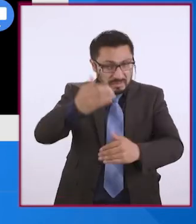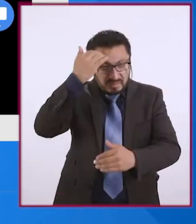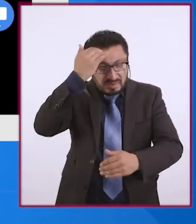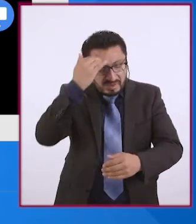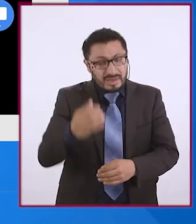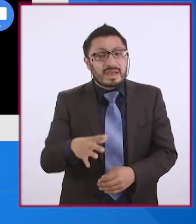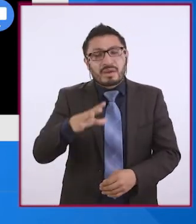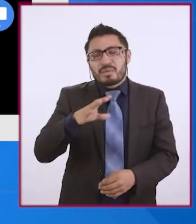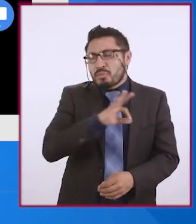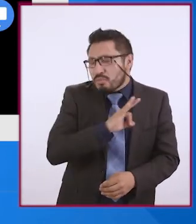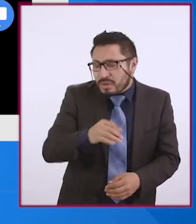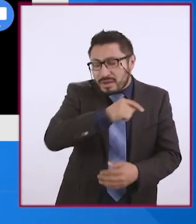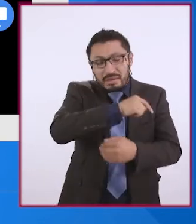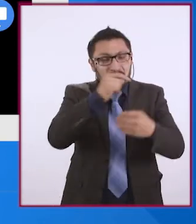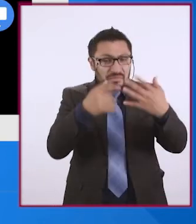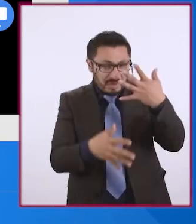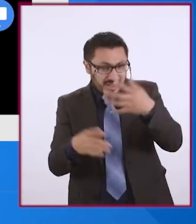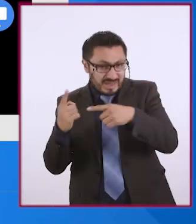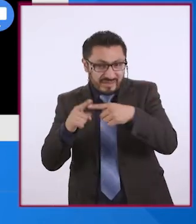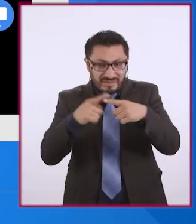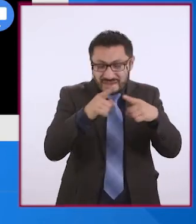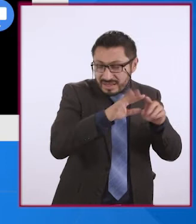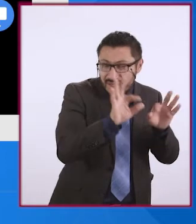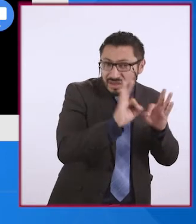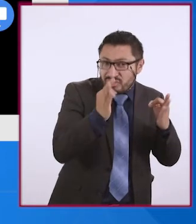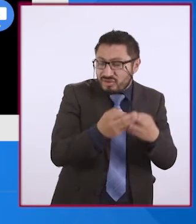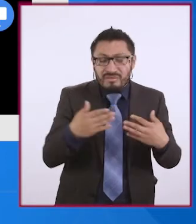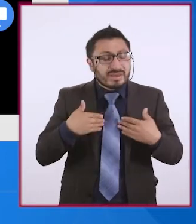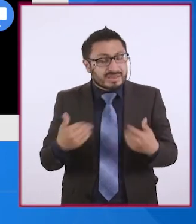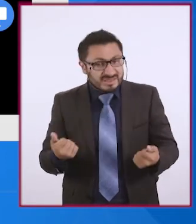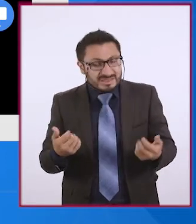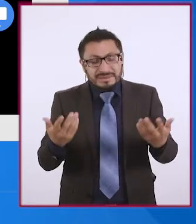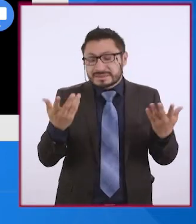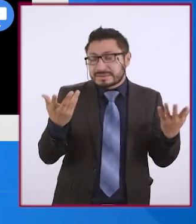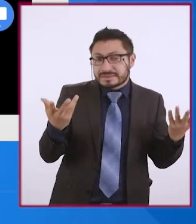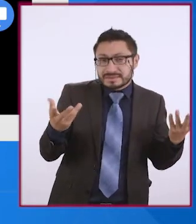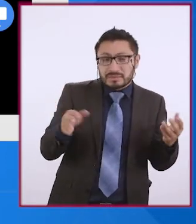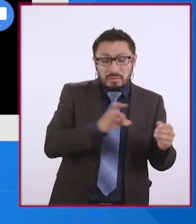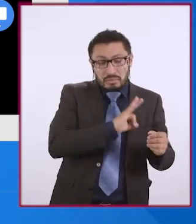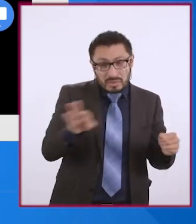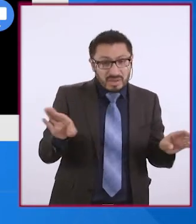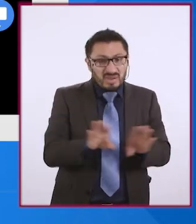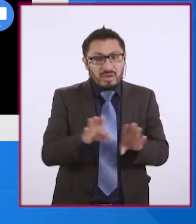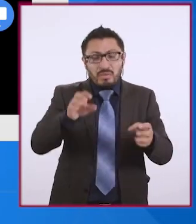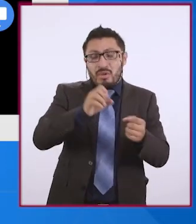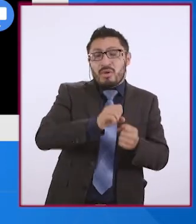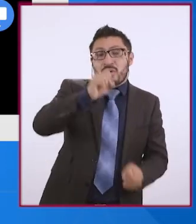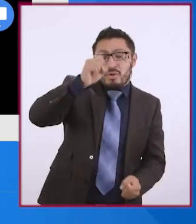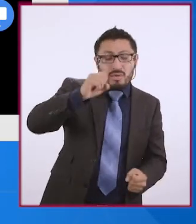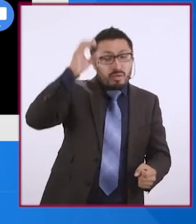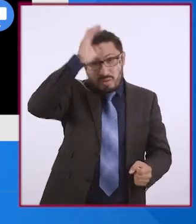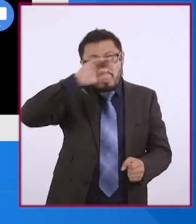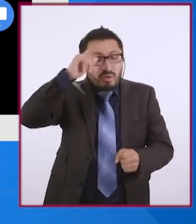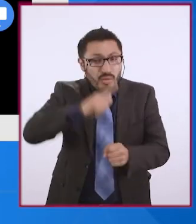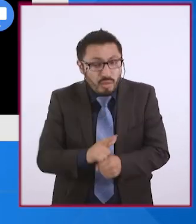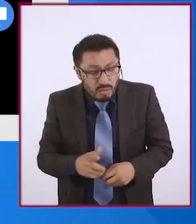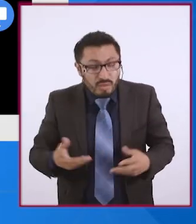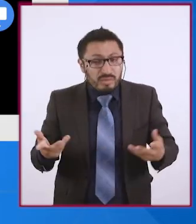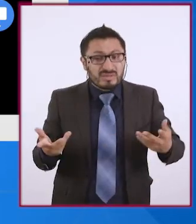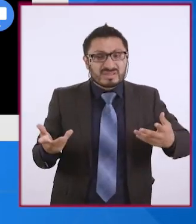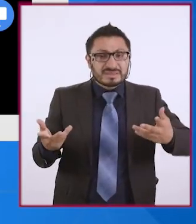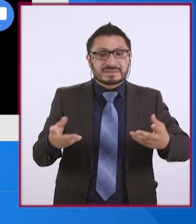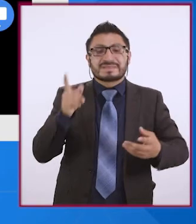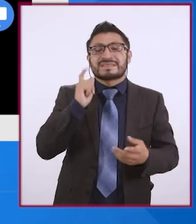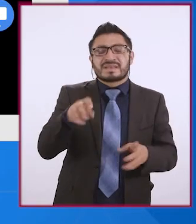tener varias interpretaciones. Puede considerarse que el constitucionalismo cultural es